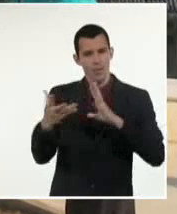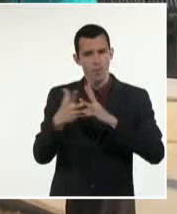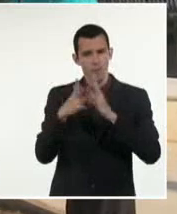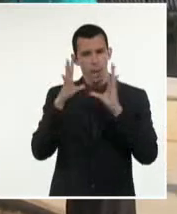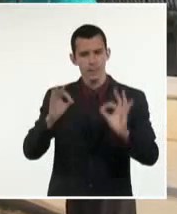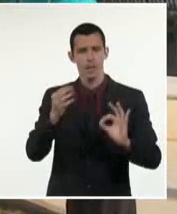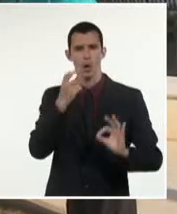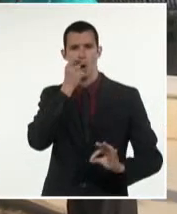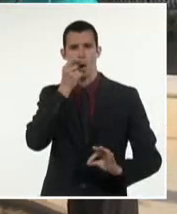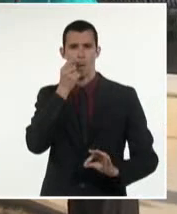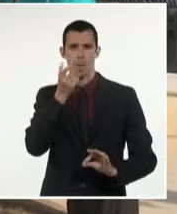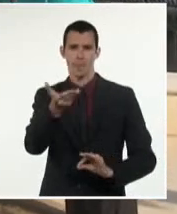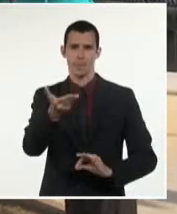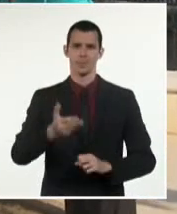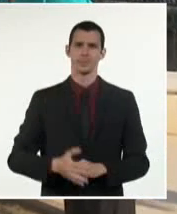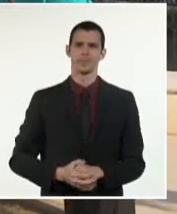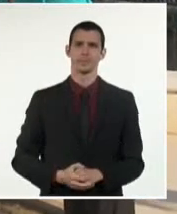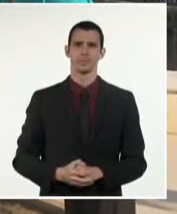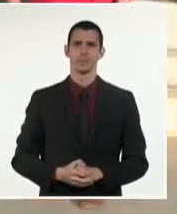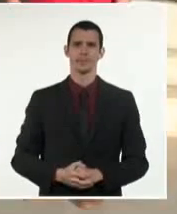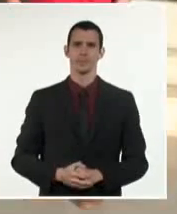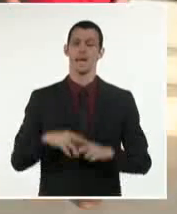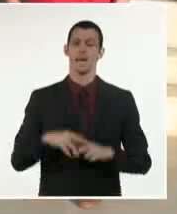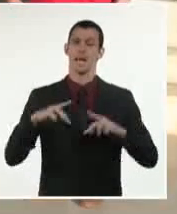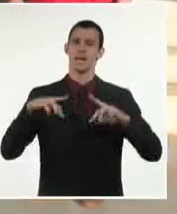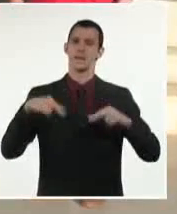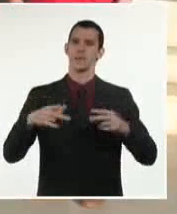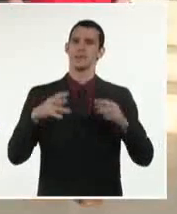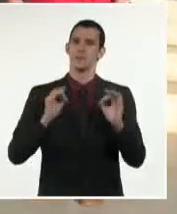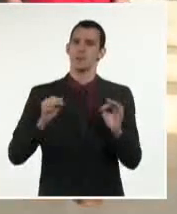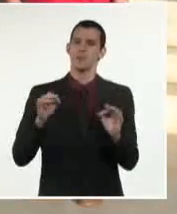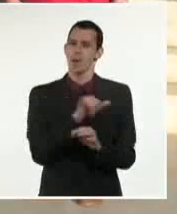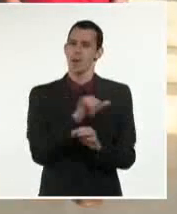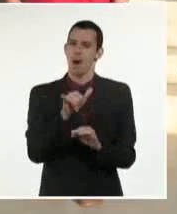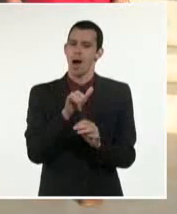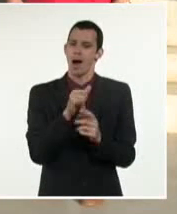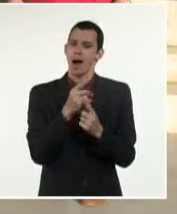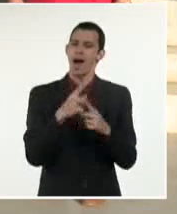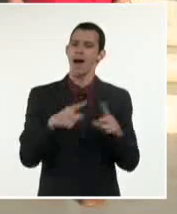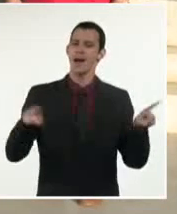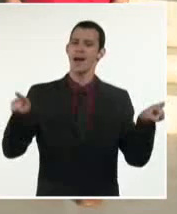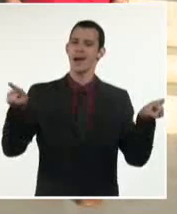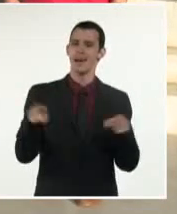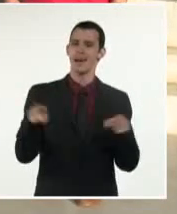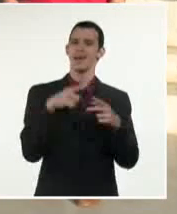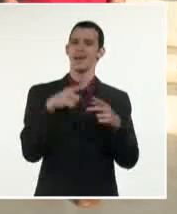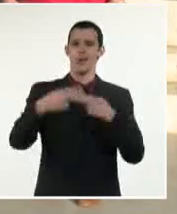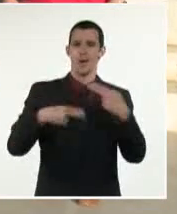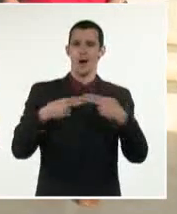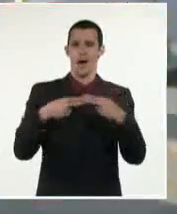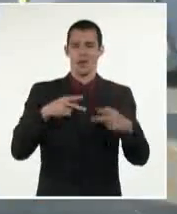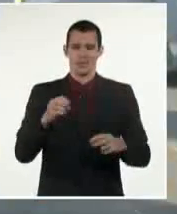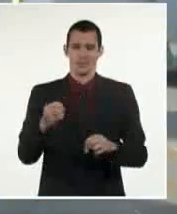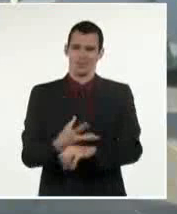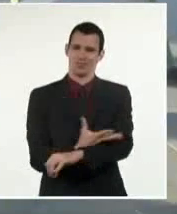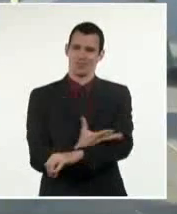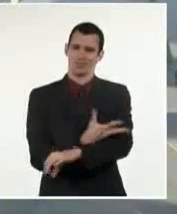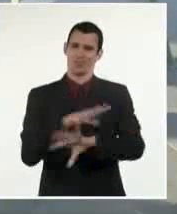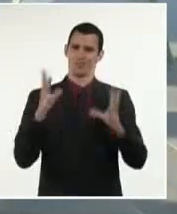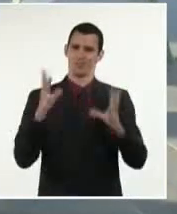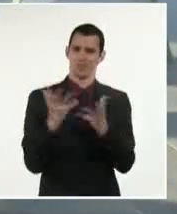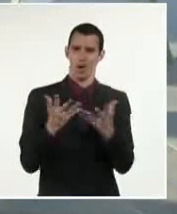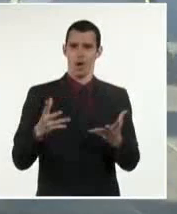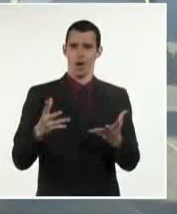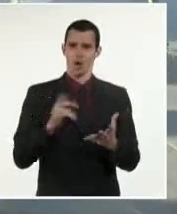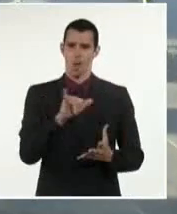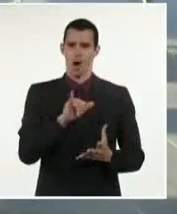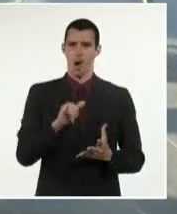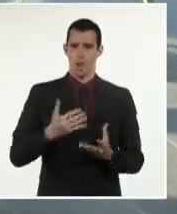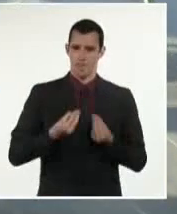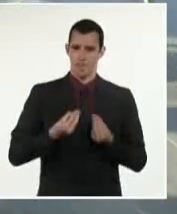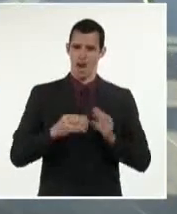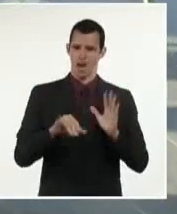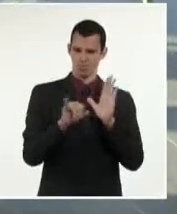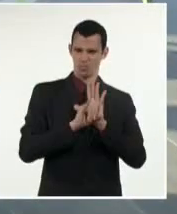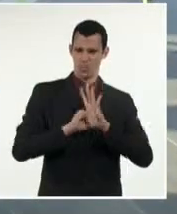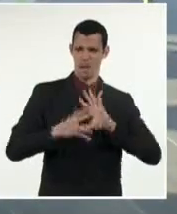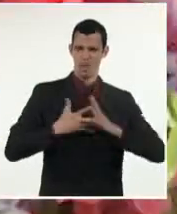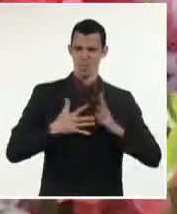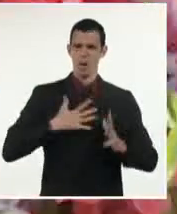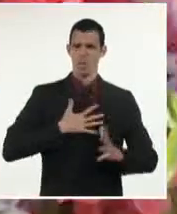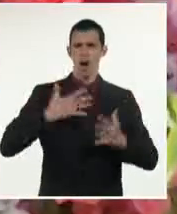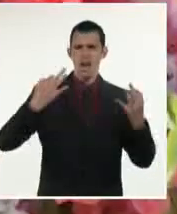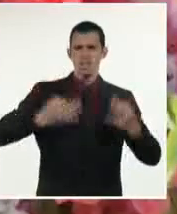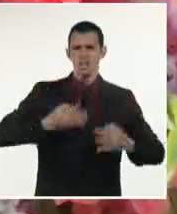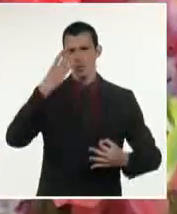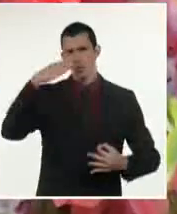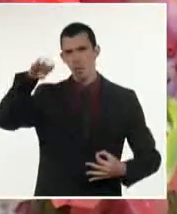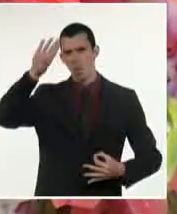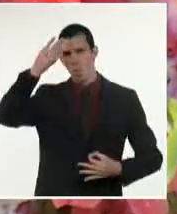fueron otra vez las notas de la épica marcha que nos regaló e identifica como nación 205 años se cumplen de su